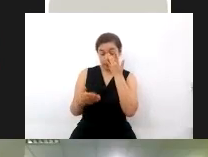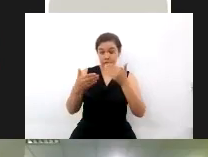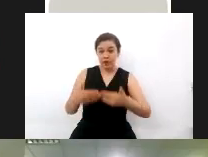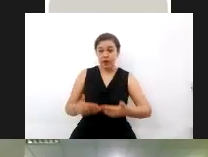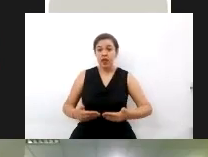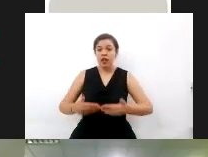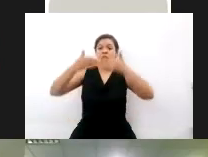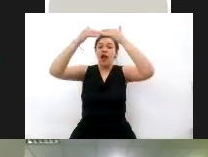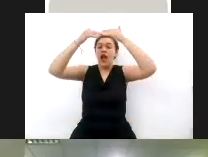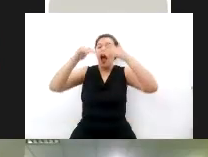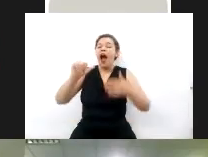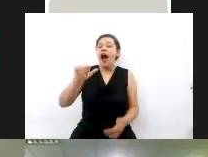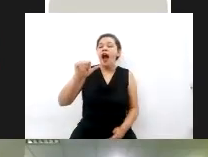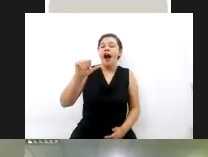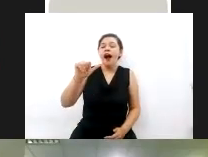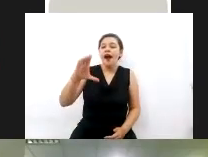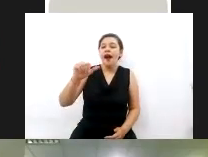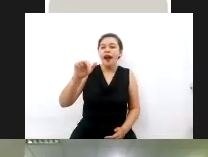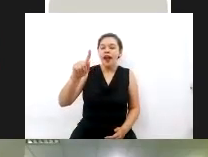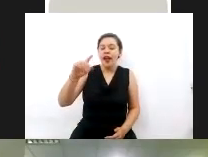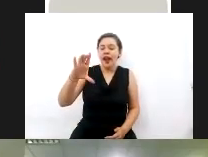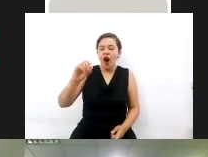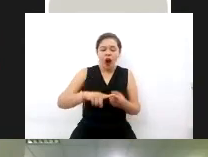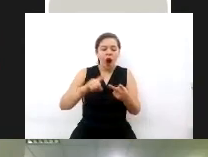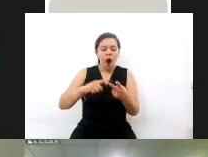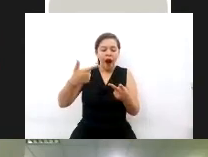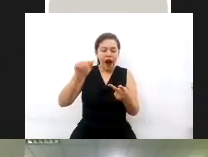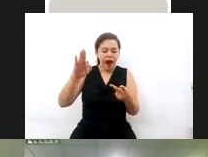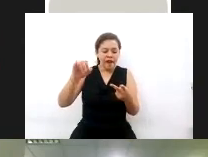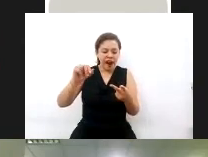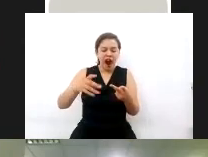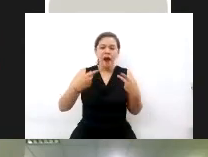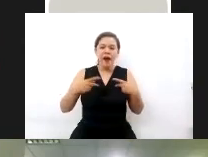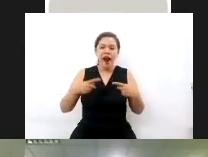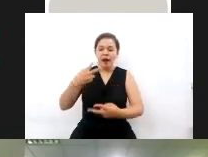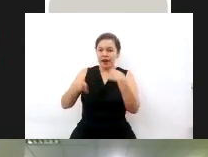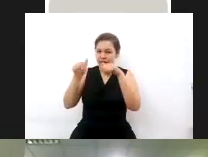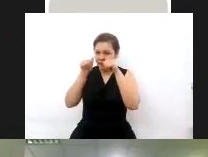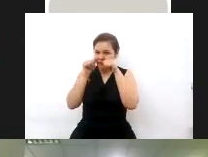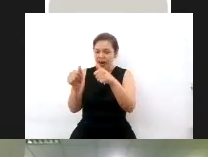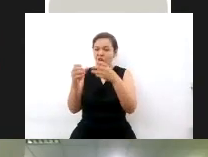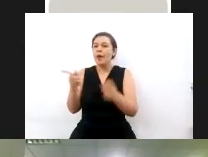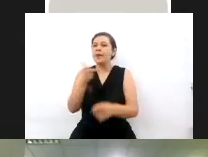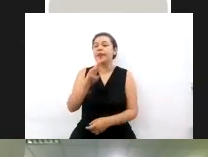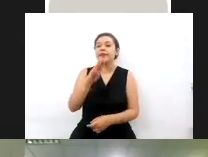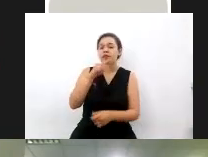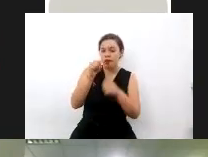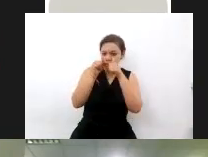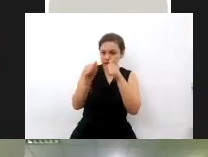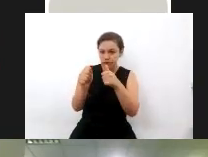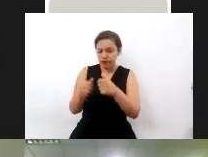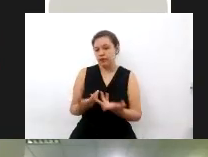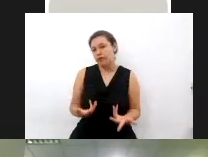grafeno. Si es que ustedes cuentan con punto de atención a la población o a los padres de familia para evitar el